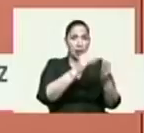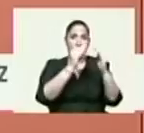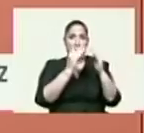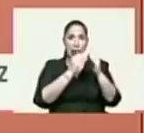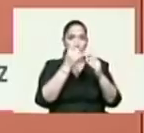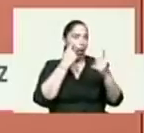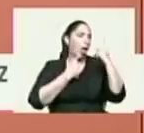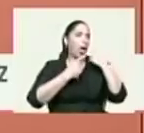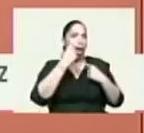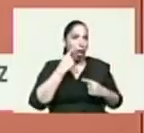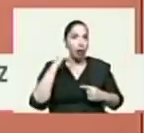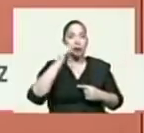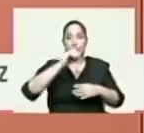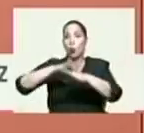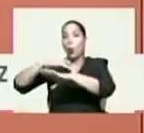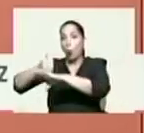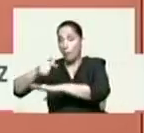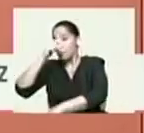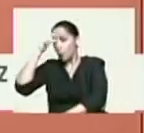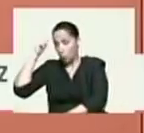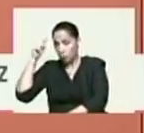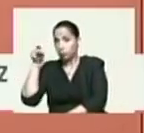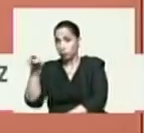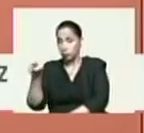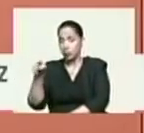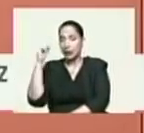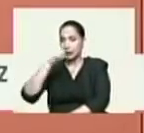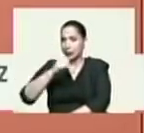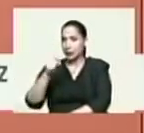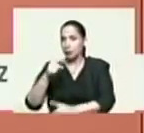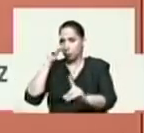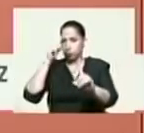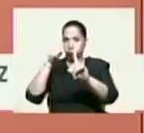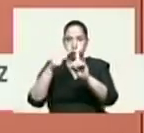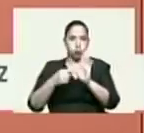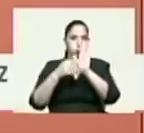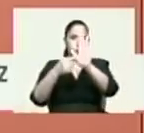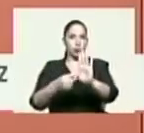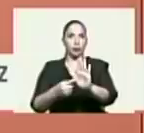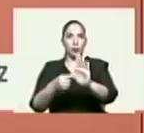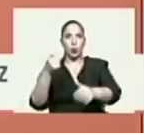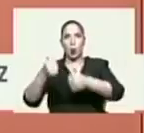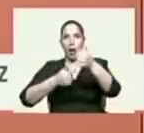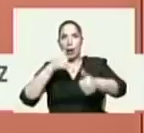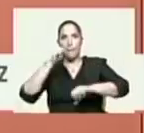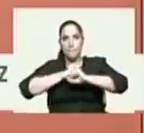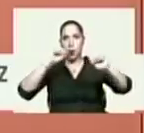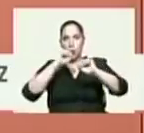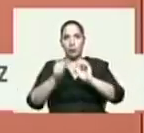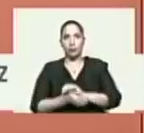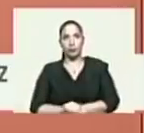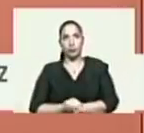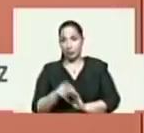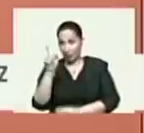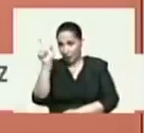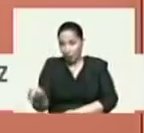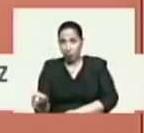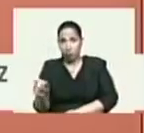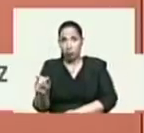azul. Sí tenía que ver. Sí mostró los objetivos que debían ser bombardeados. Y ese es su patrón de